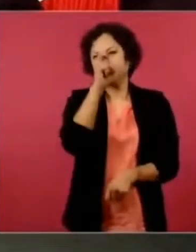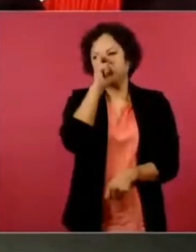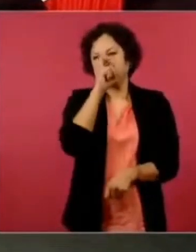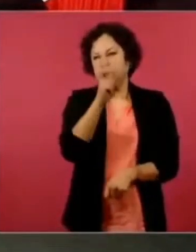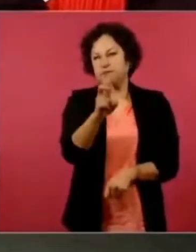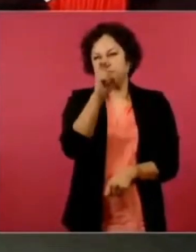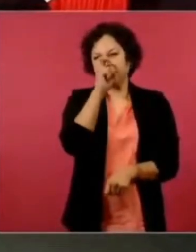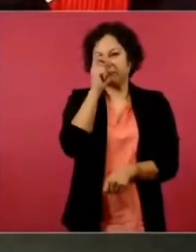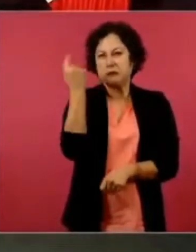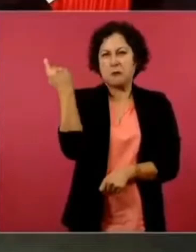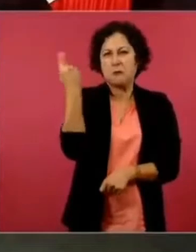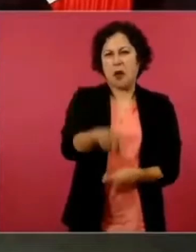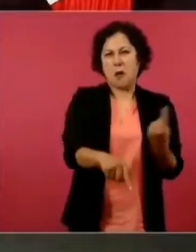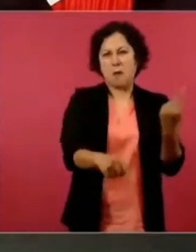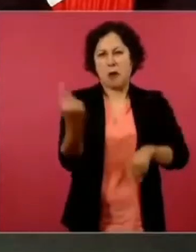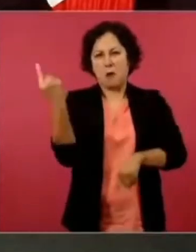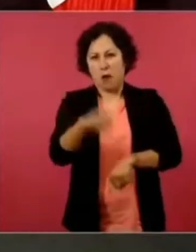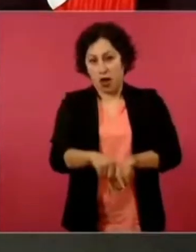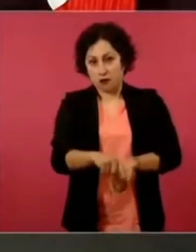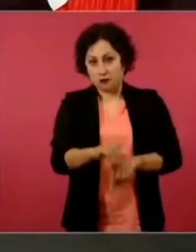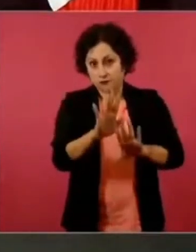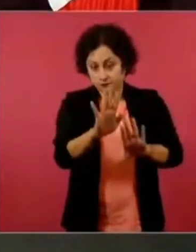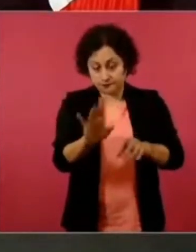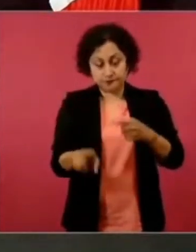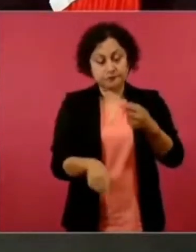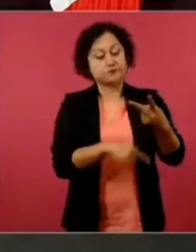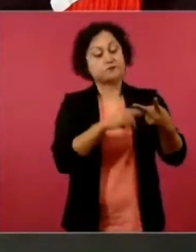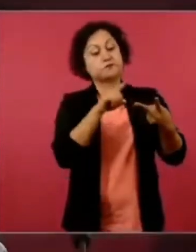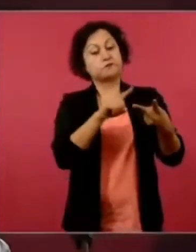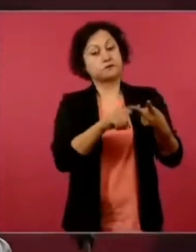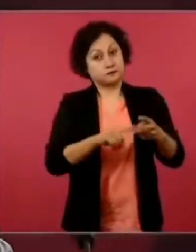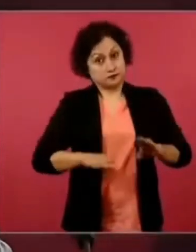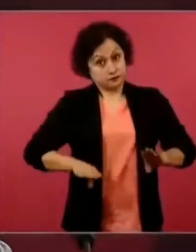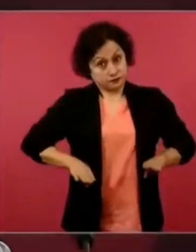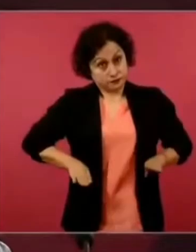puede probar, son muy rateros.